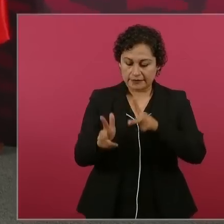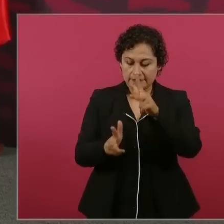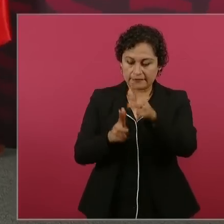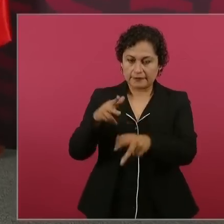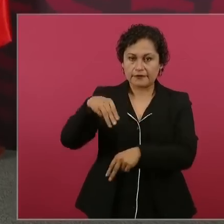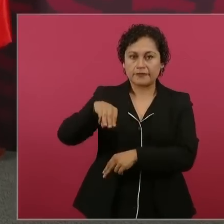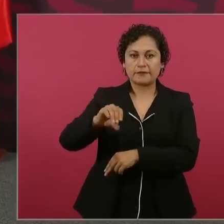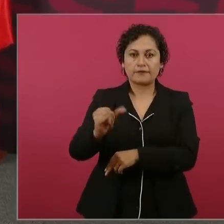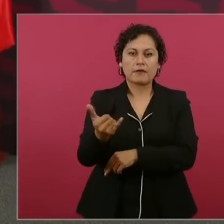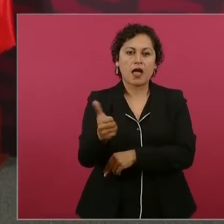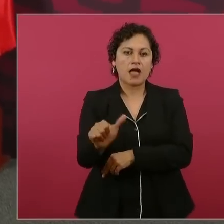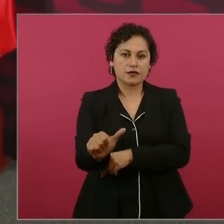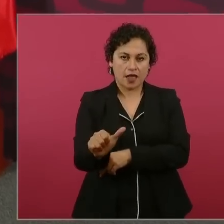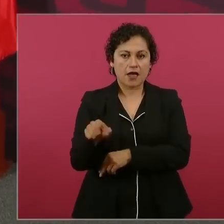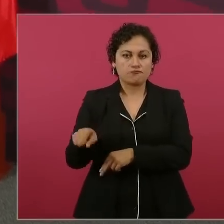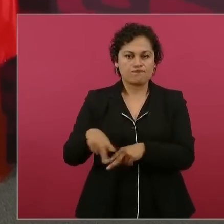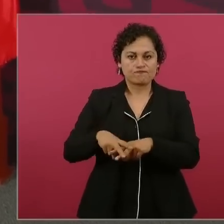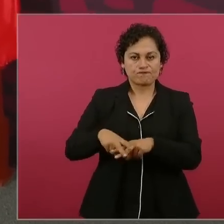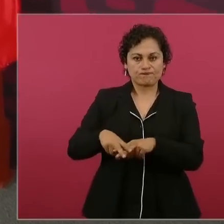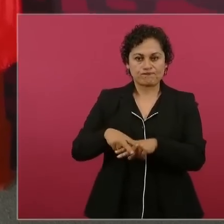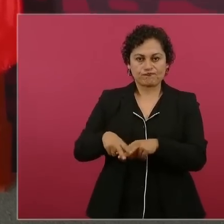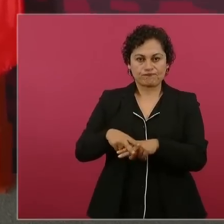va a atravesar